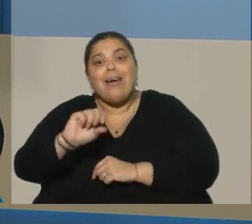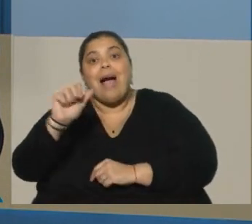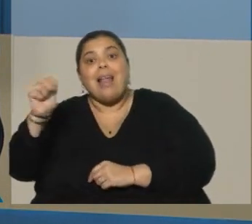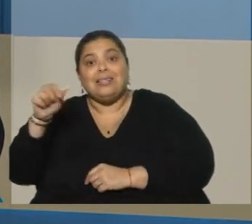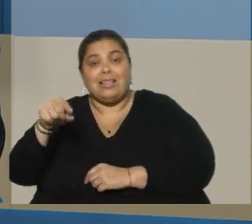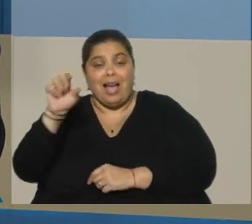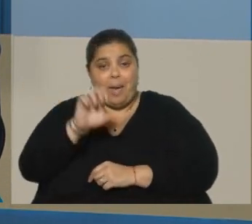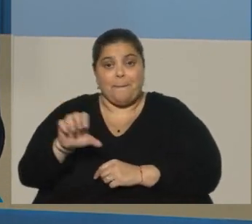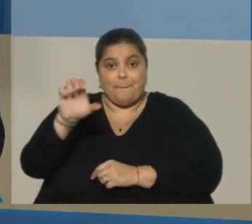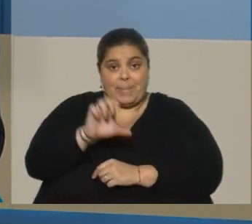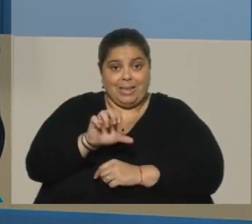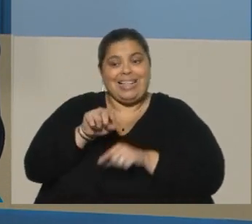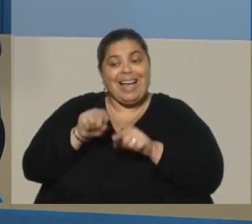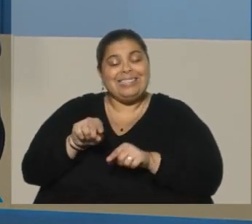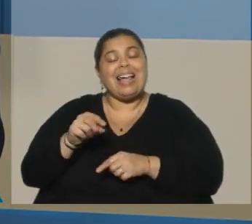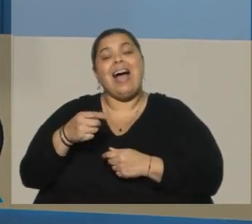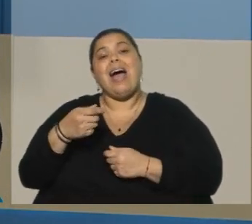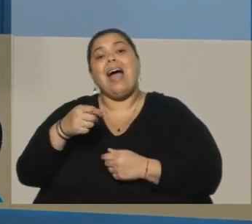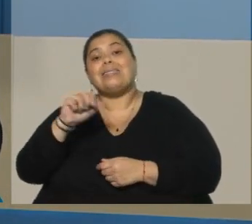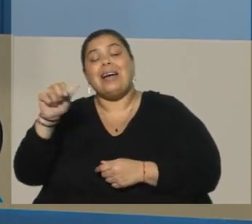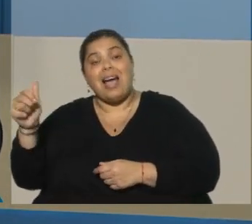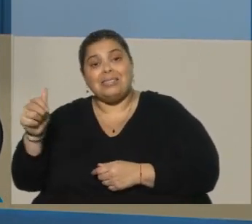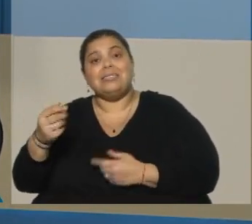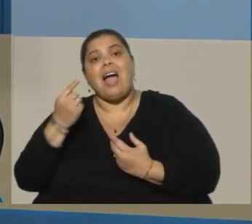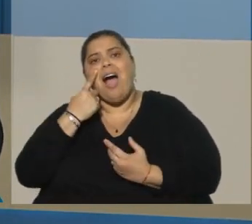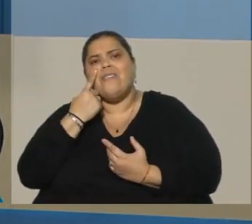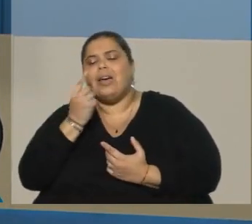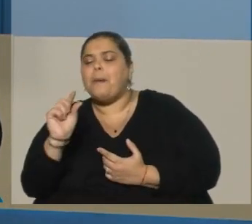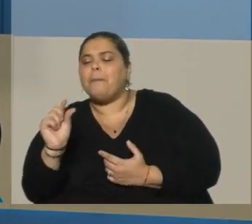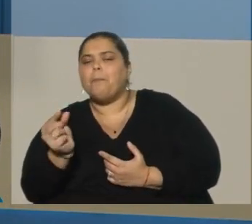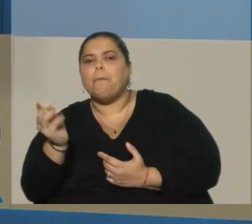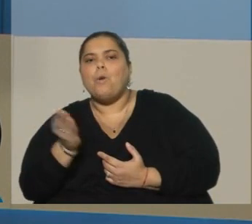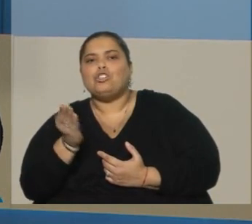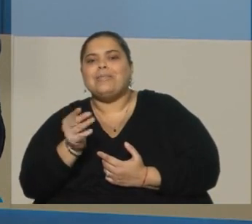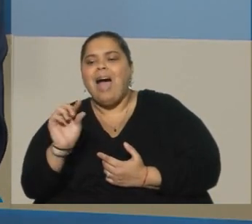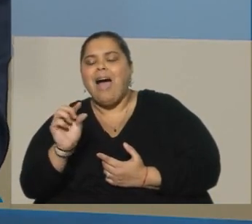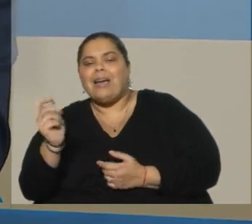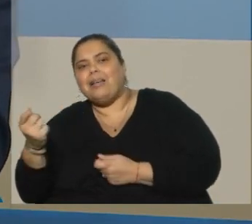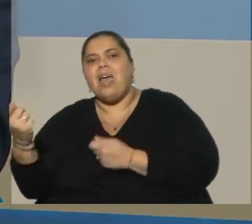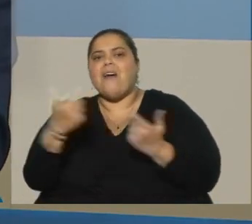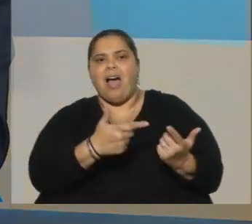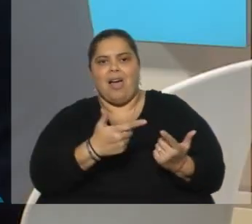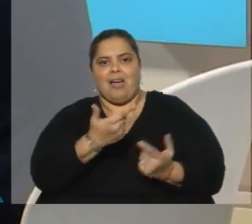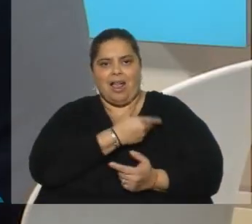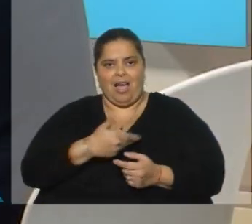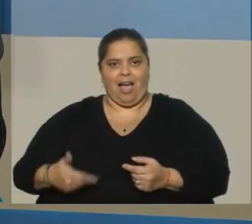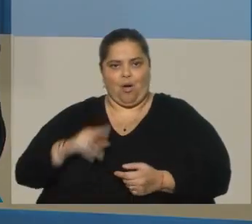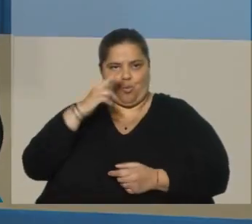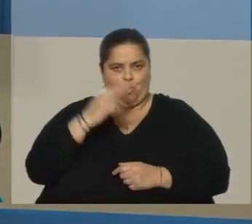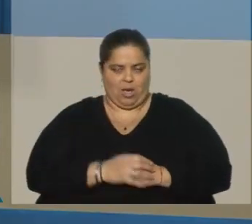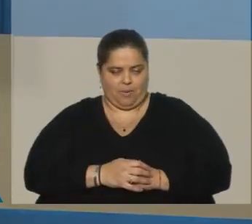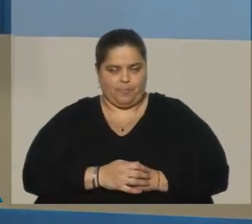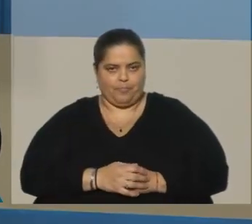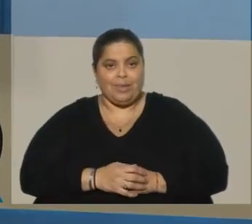Uh-huh. Y la ganancia cotiza en la oferta qué parte de ese profit le va a dar al Estado uruguayo. Bien. Y por